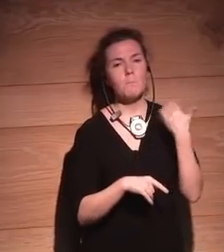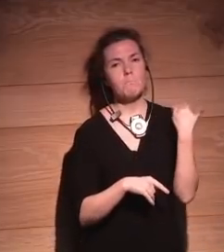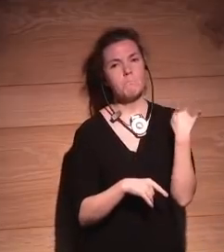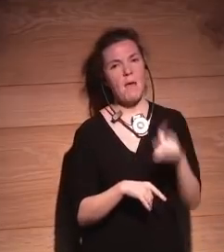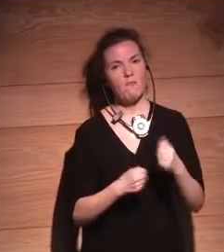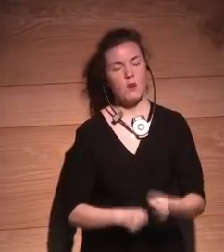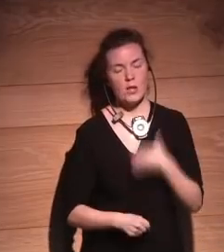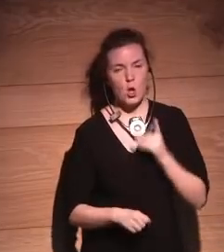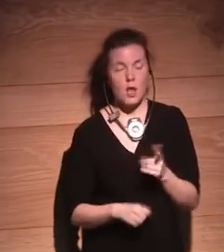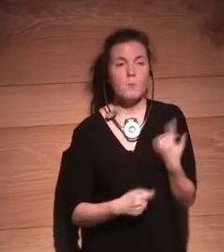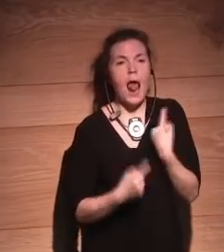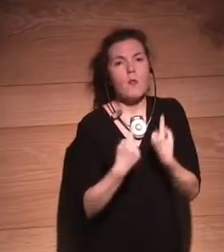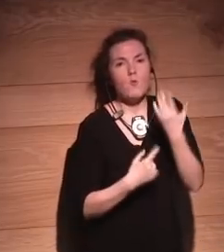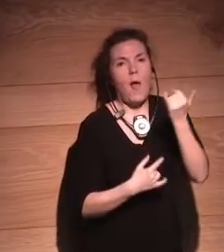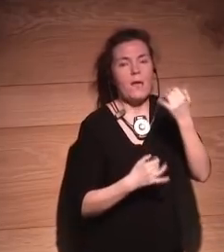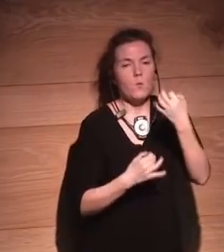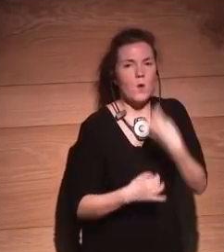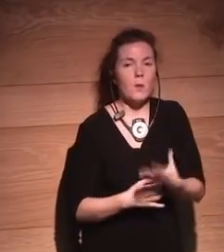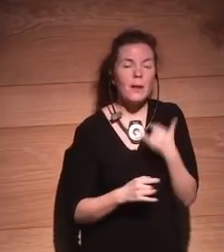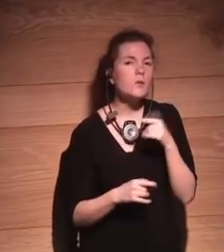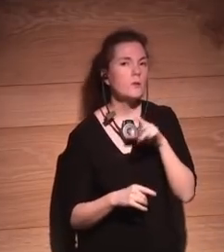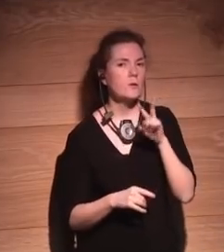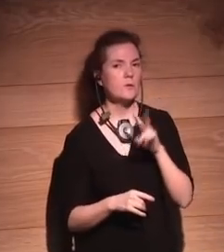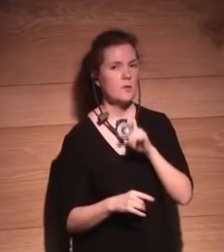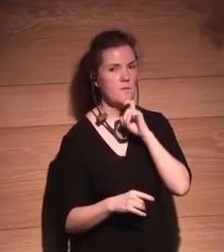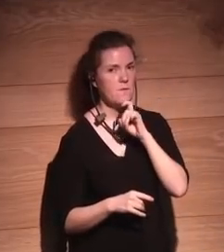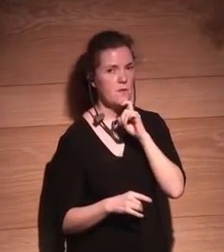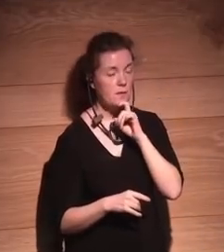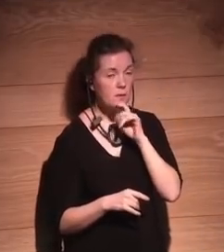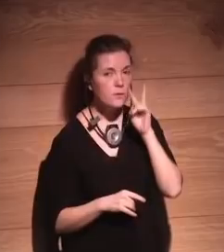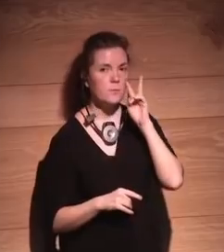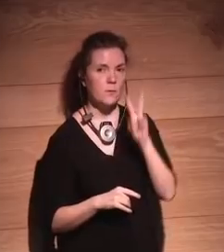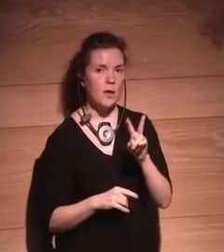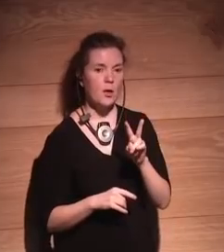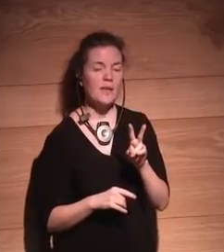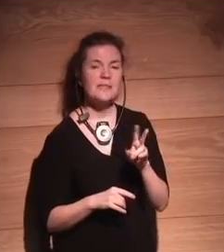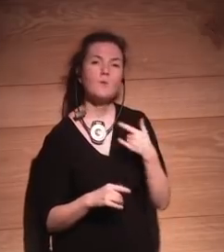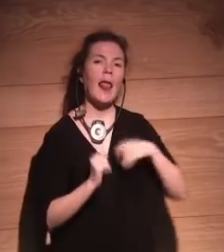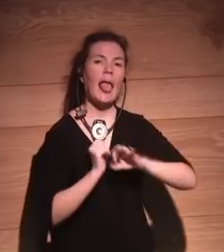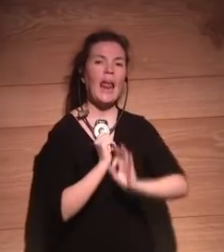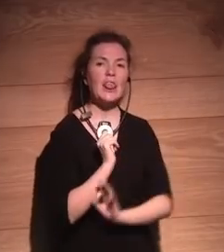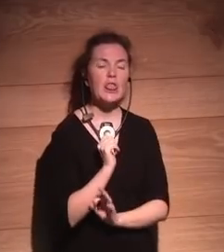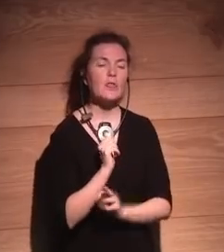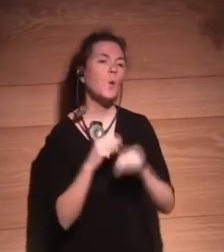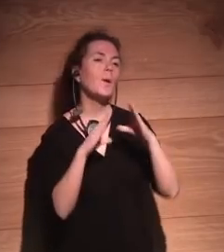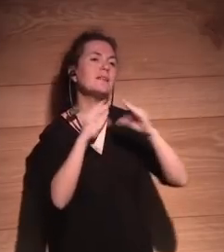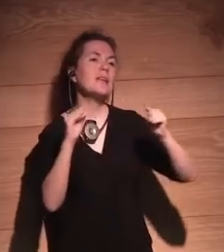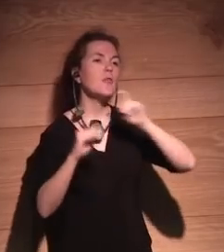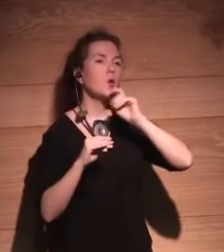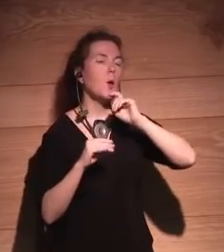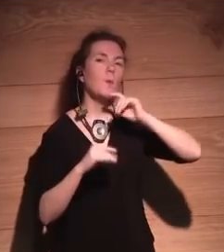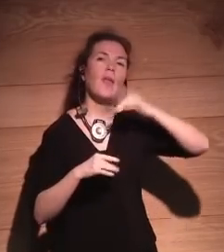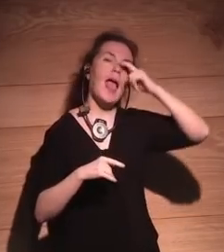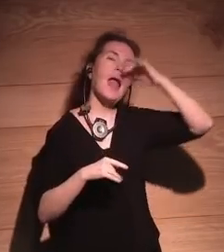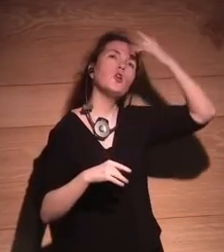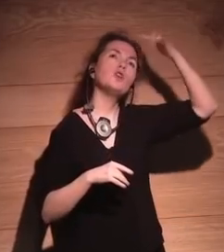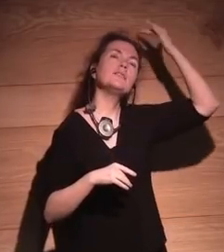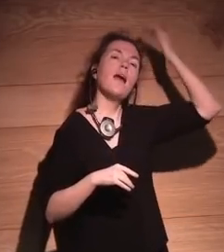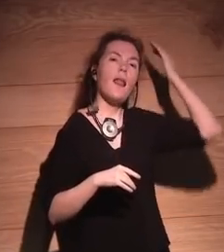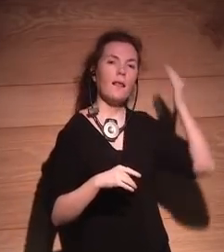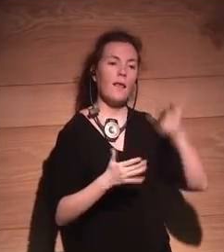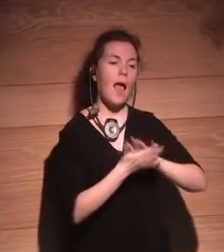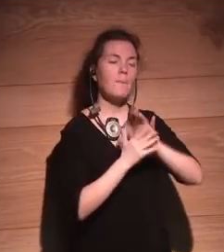habrá alguna, pues es difícil, porque ves que estos son, pues eso, ejercicios de cómo son las universidades de la nostalgia en el periodismo, ¿no?